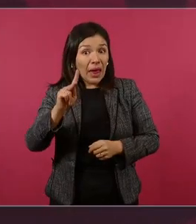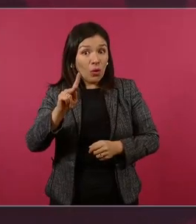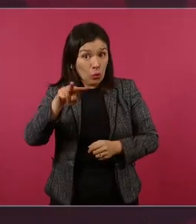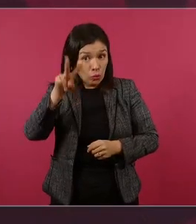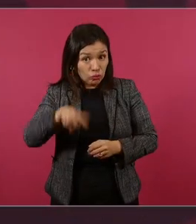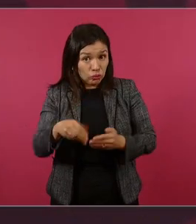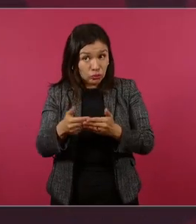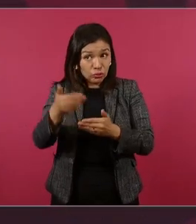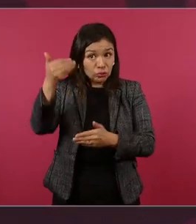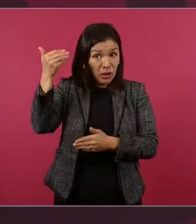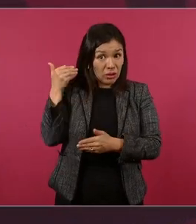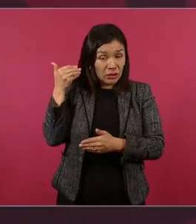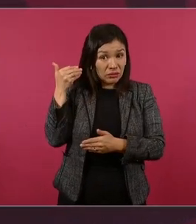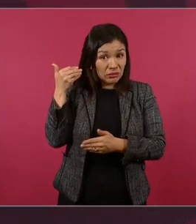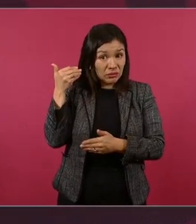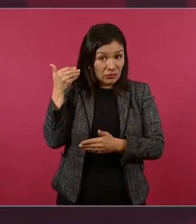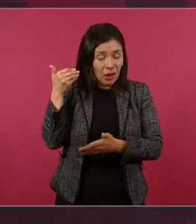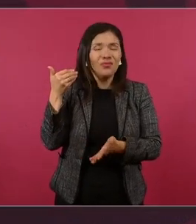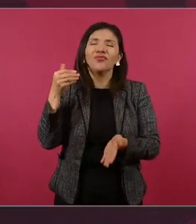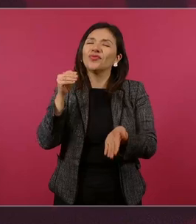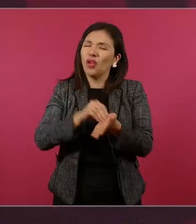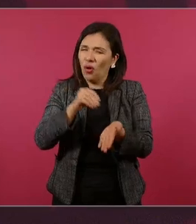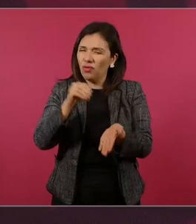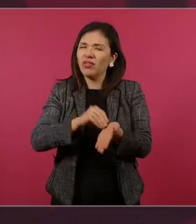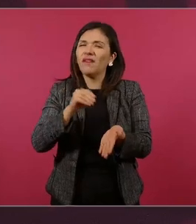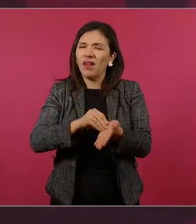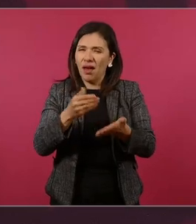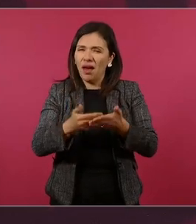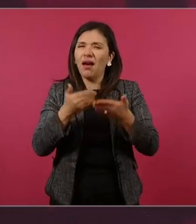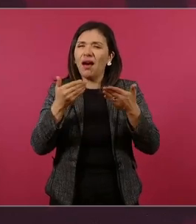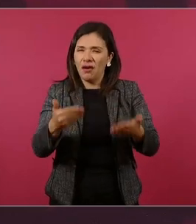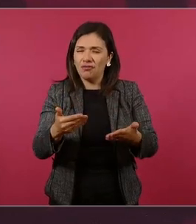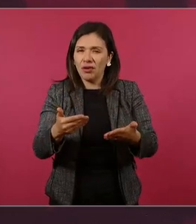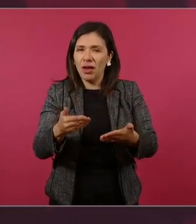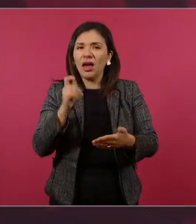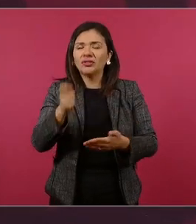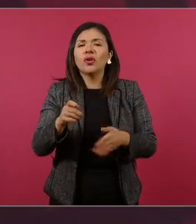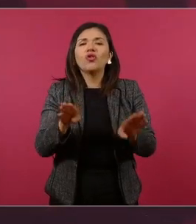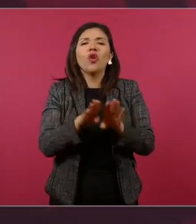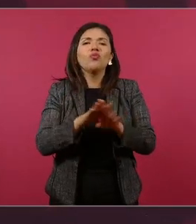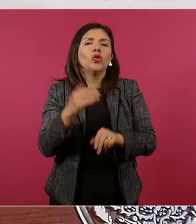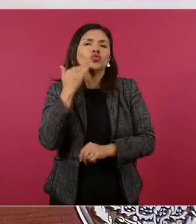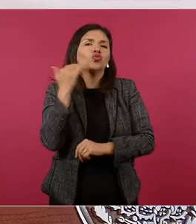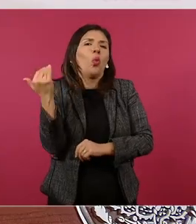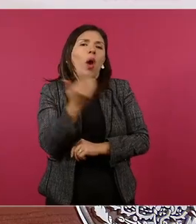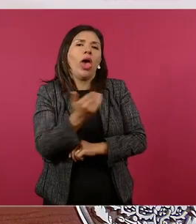vivíamos Y todavía en un estado de